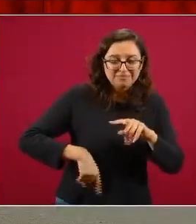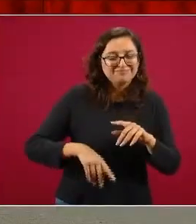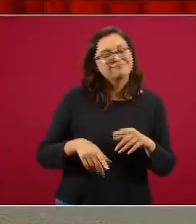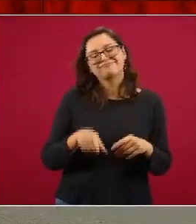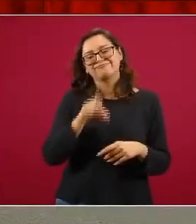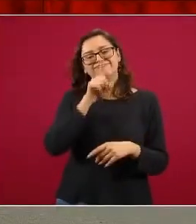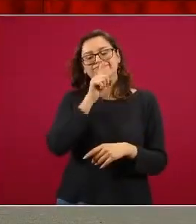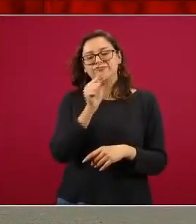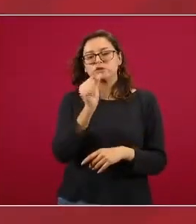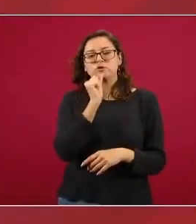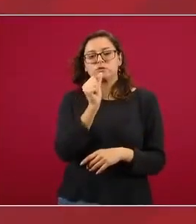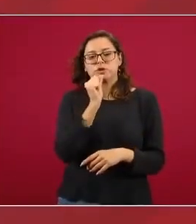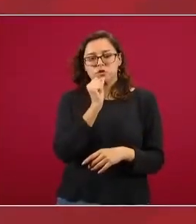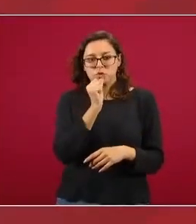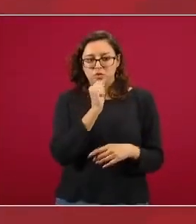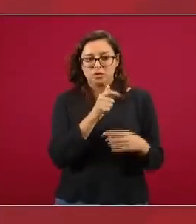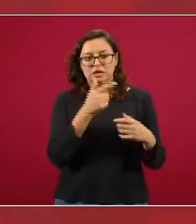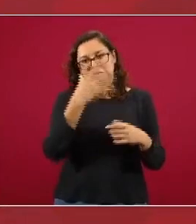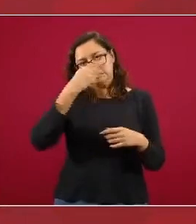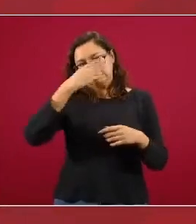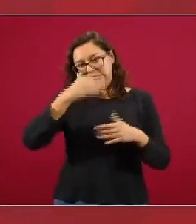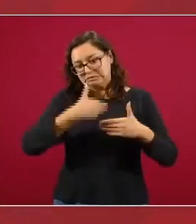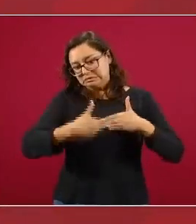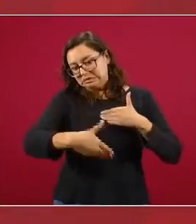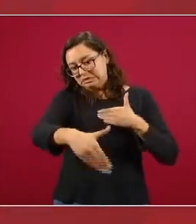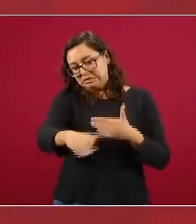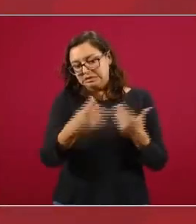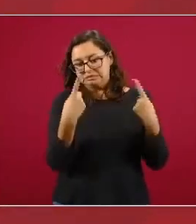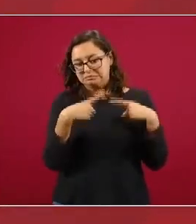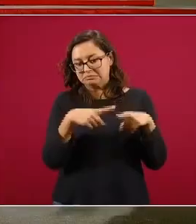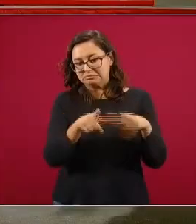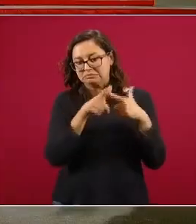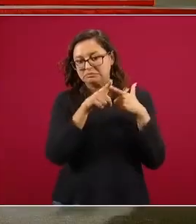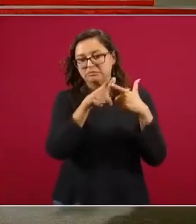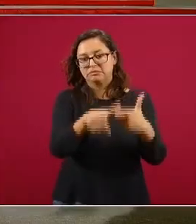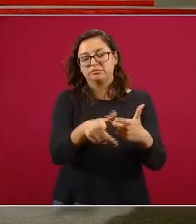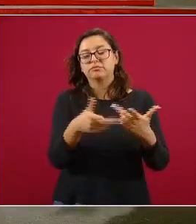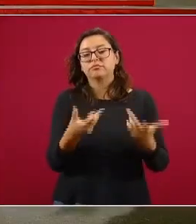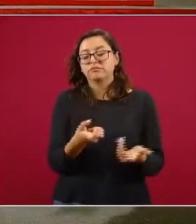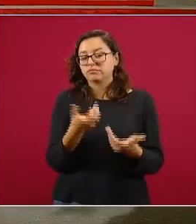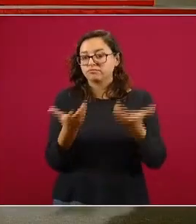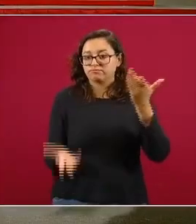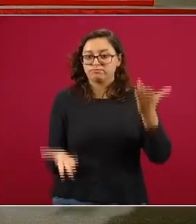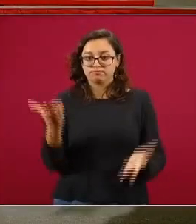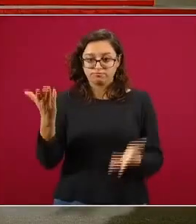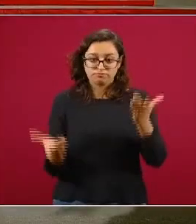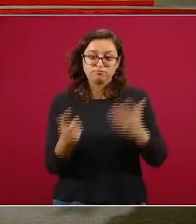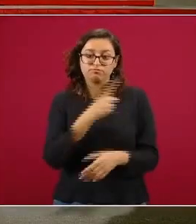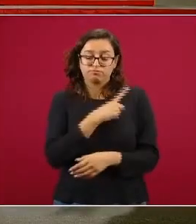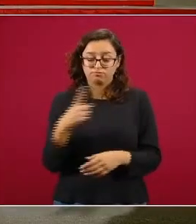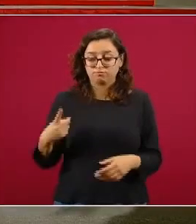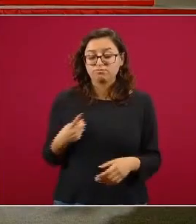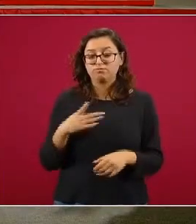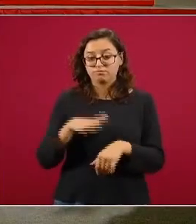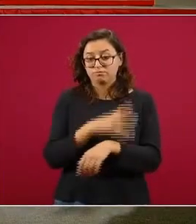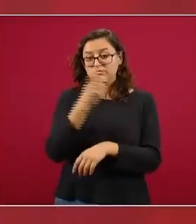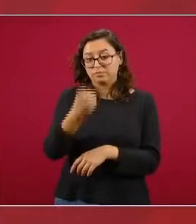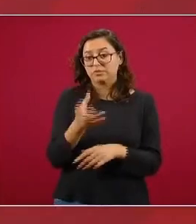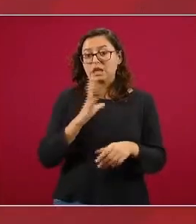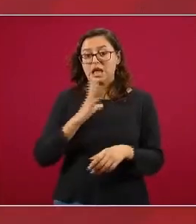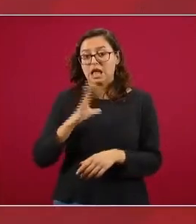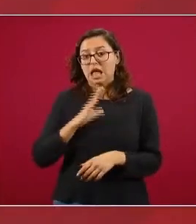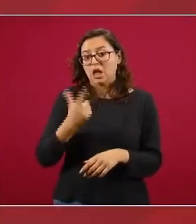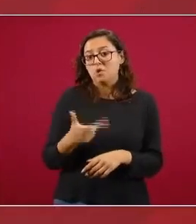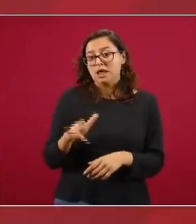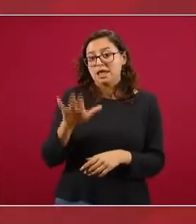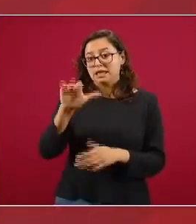hay que llegar a un punto de balance y por eso es que tenemos una guía de continuidad de operaciones y recuperación de servicios